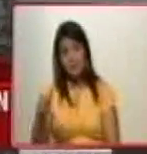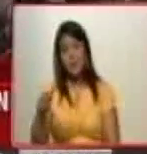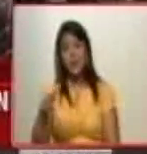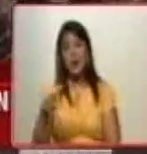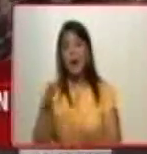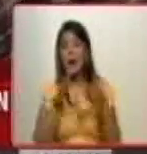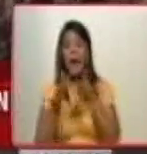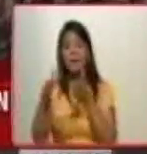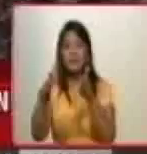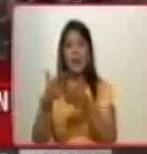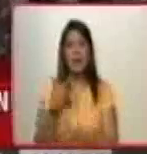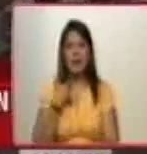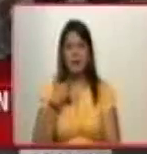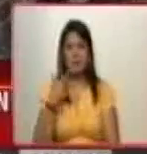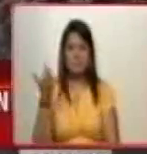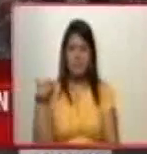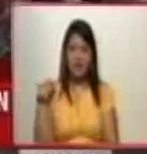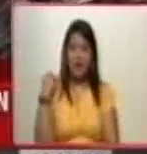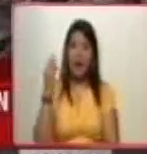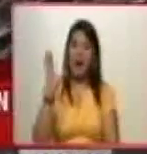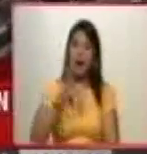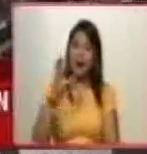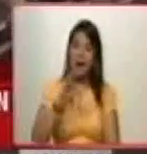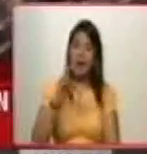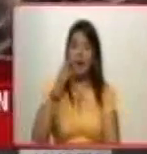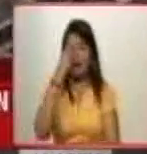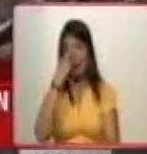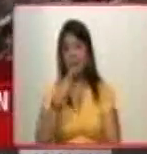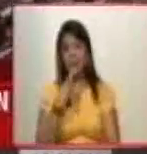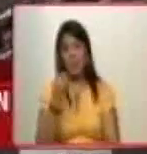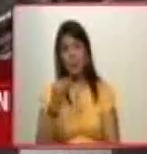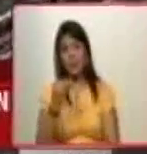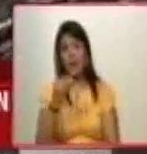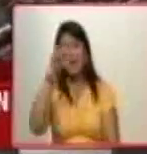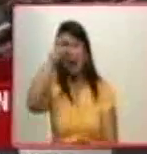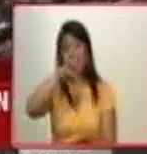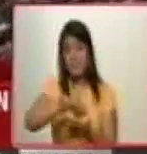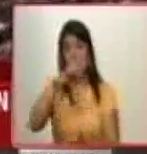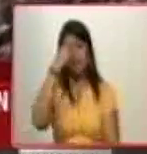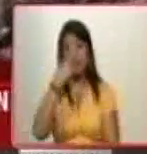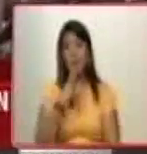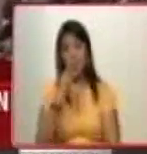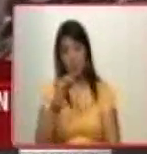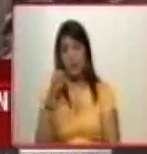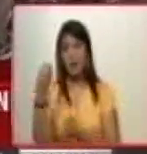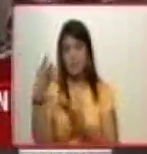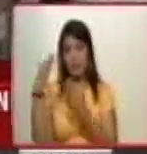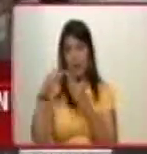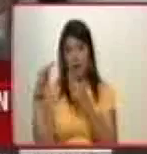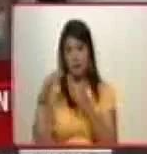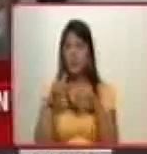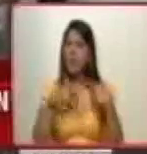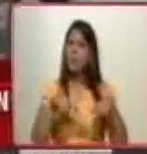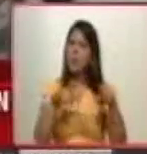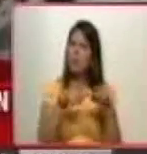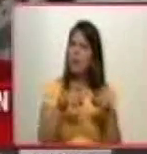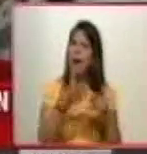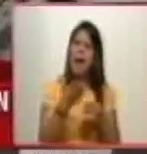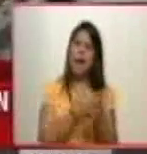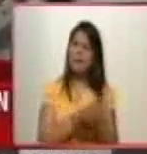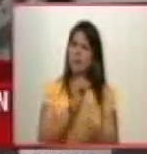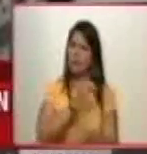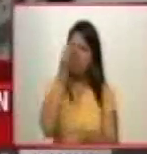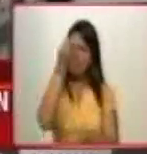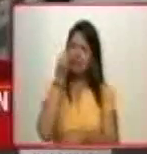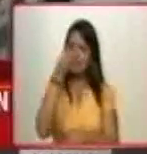de buena parte de toda la ciudad capital de Los Teques, nuestra querida capital de Los Teques, y una estación que nunca estuvo prevista en el